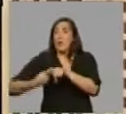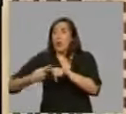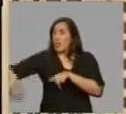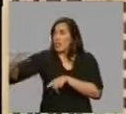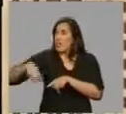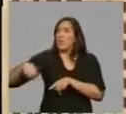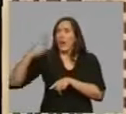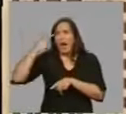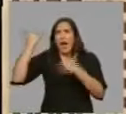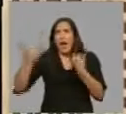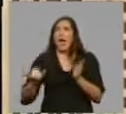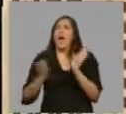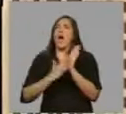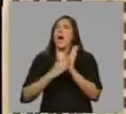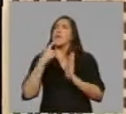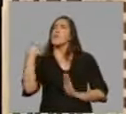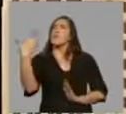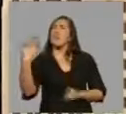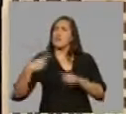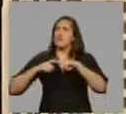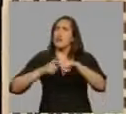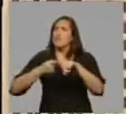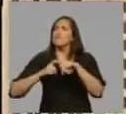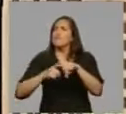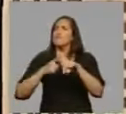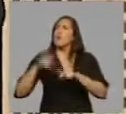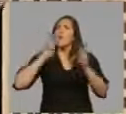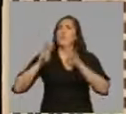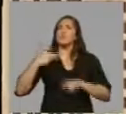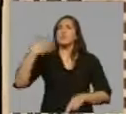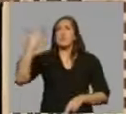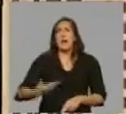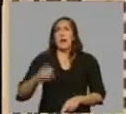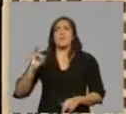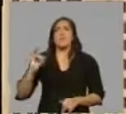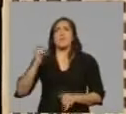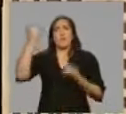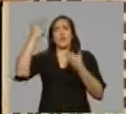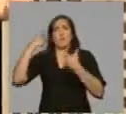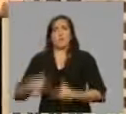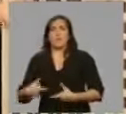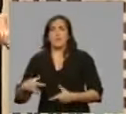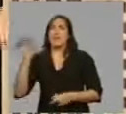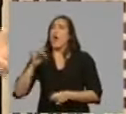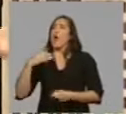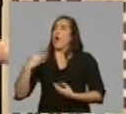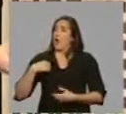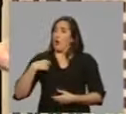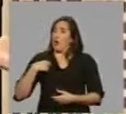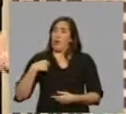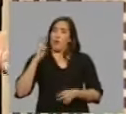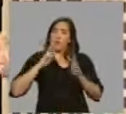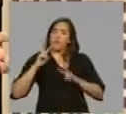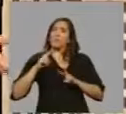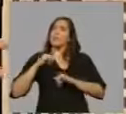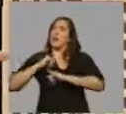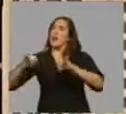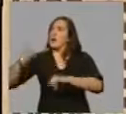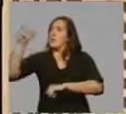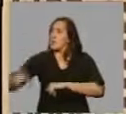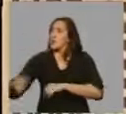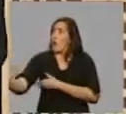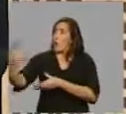del argumento, del ser mejor que el otro, o por lo menos convencer a la sociedad que vos sos mejor que el otro para que